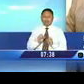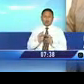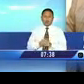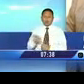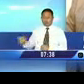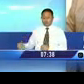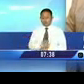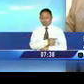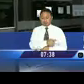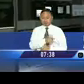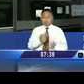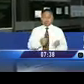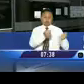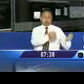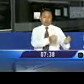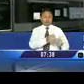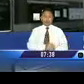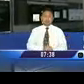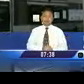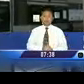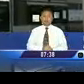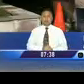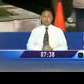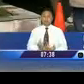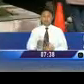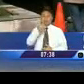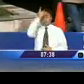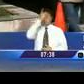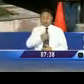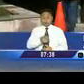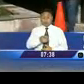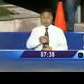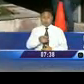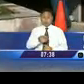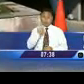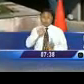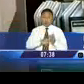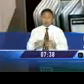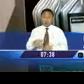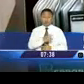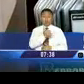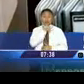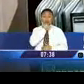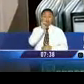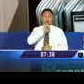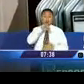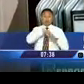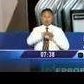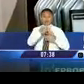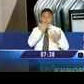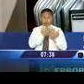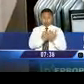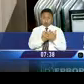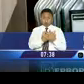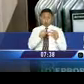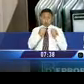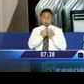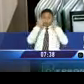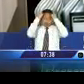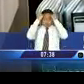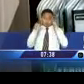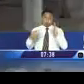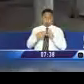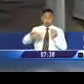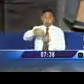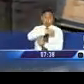devolución de ese dinero. Por otra parte, una vez dictada la sentencia condenatoria en caso de infracciones de lavado de activos, terrorismo y su